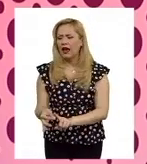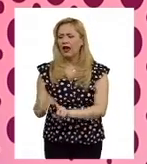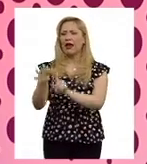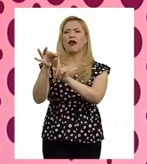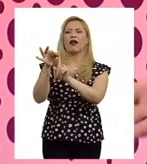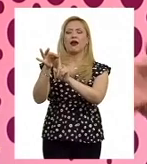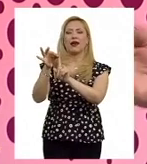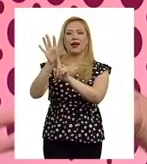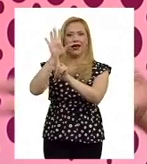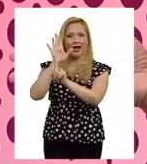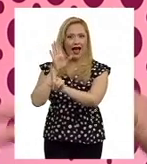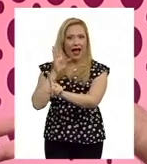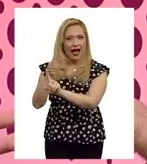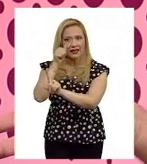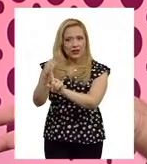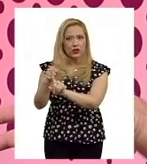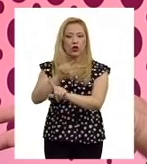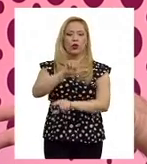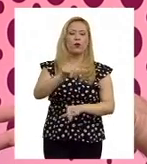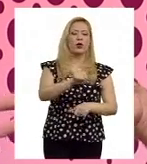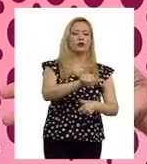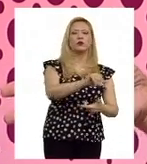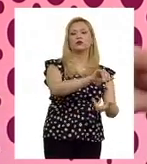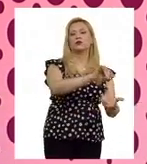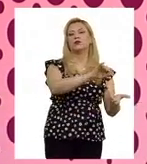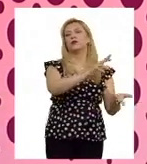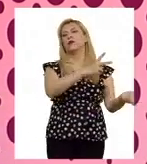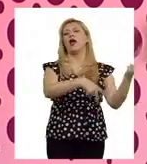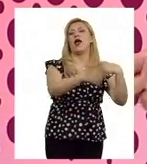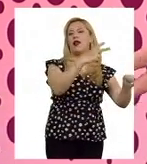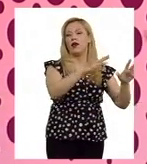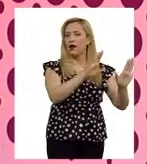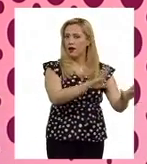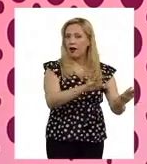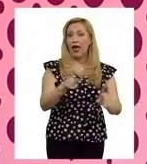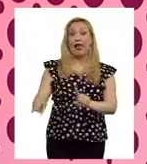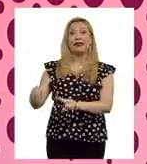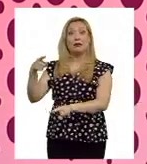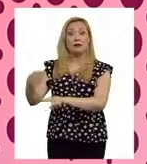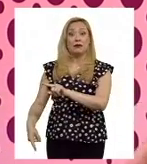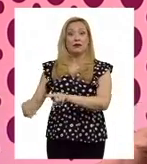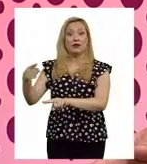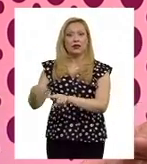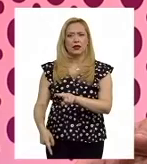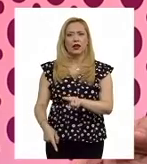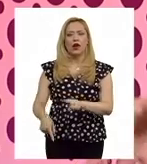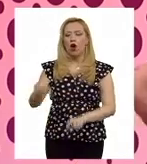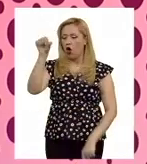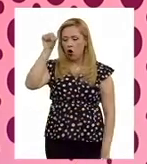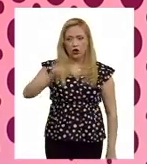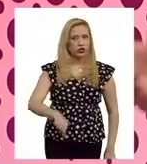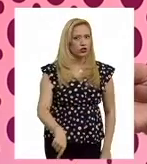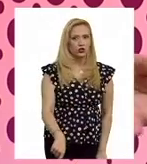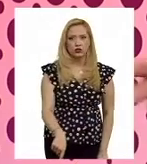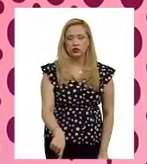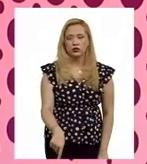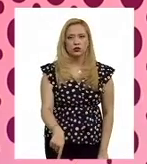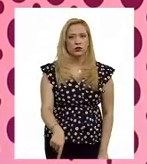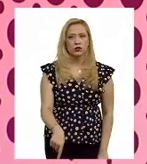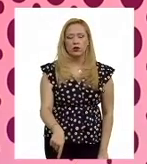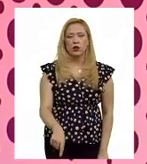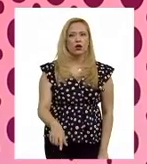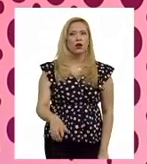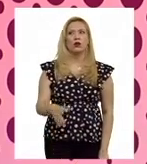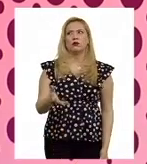las causas son la actividad humana que piensa solo en la ganancia de hoy. O sea, no puede ser que